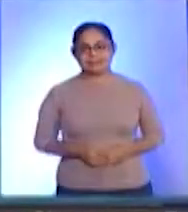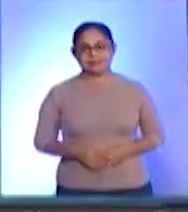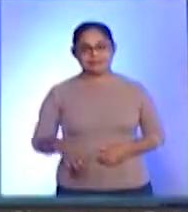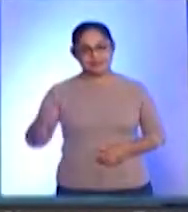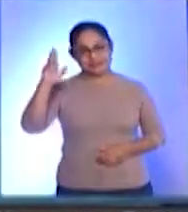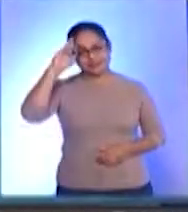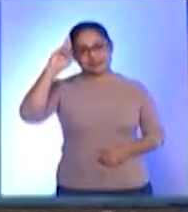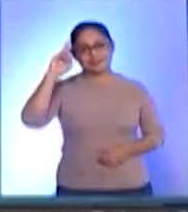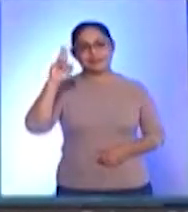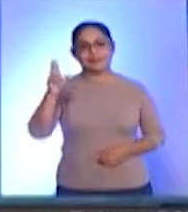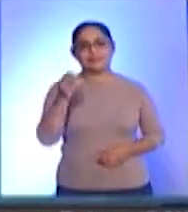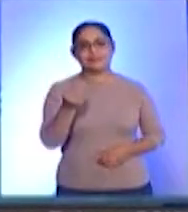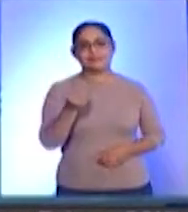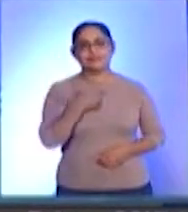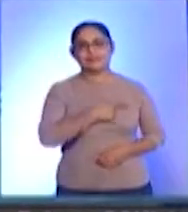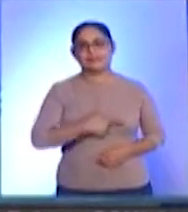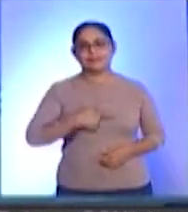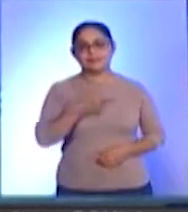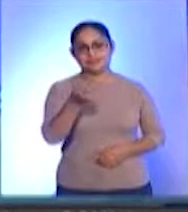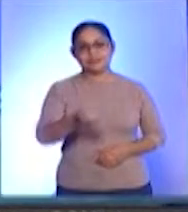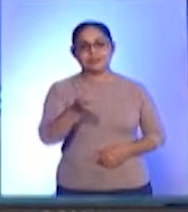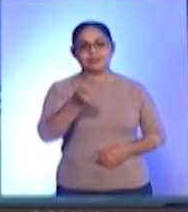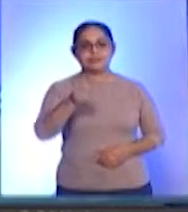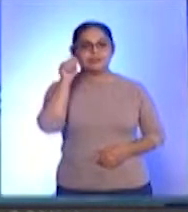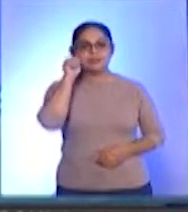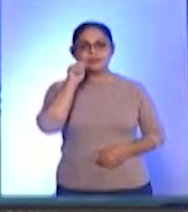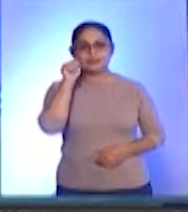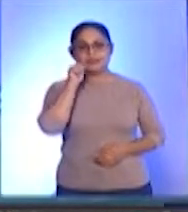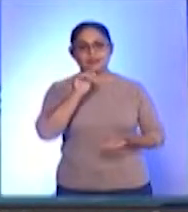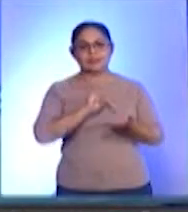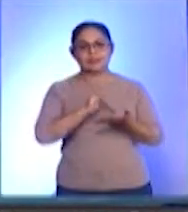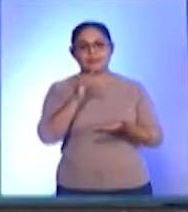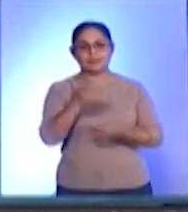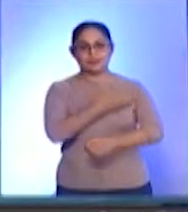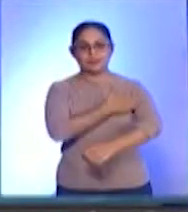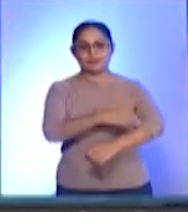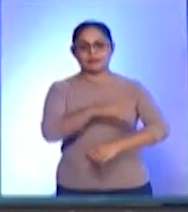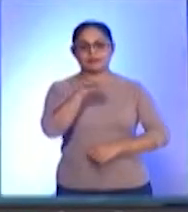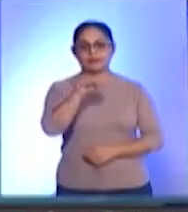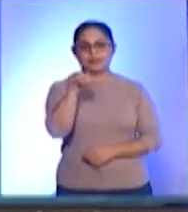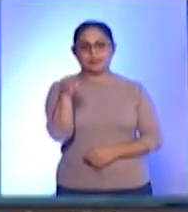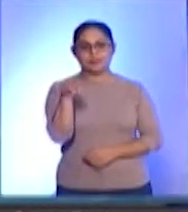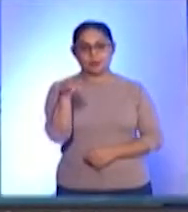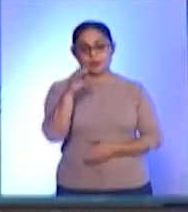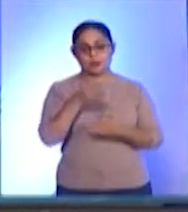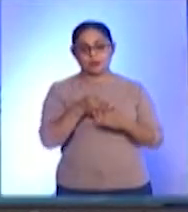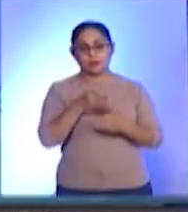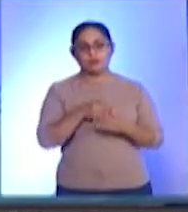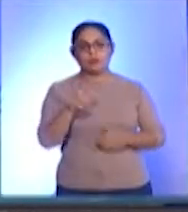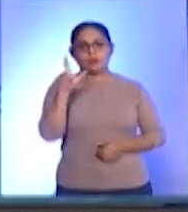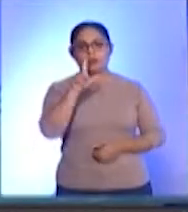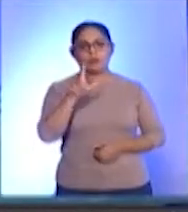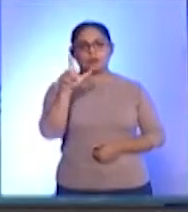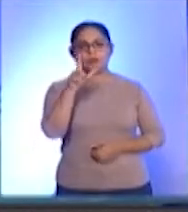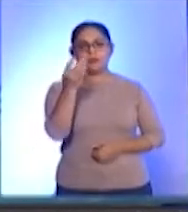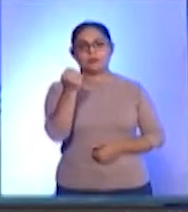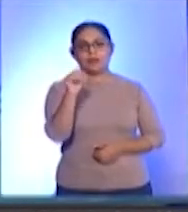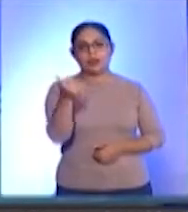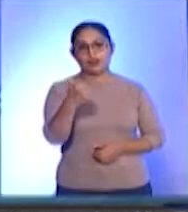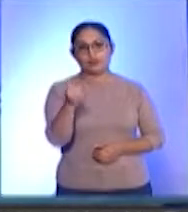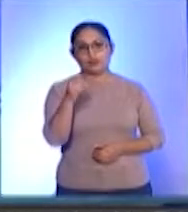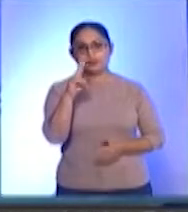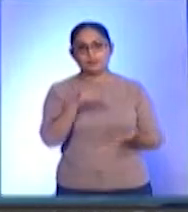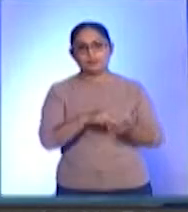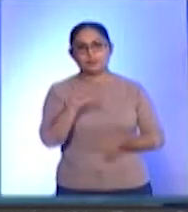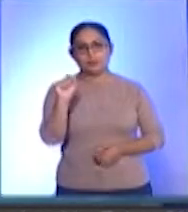Hola, ¿qué tal? Les saludo con el gusto de siempre. Gracias por acompañarnos en SM Noticias, hoy lunes 9 de agosto del 2021.